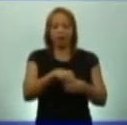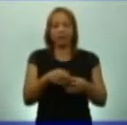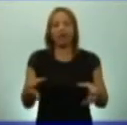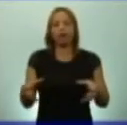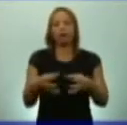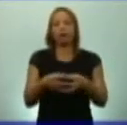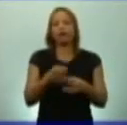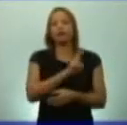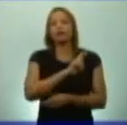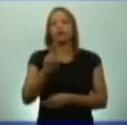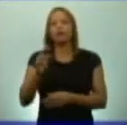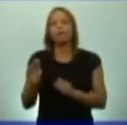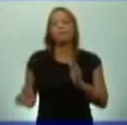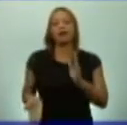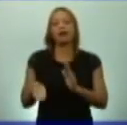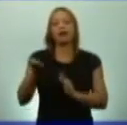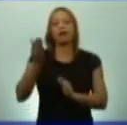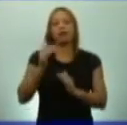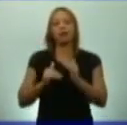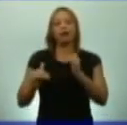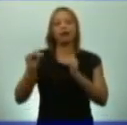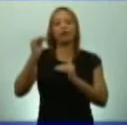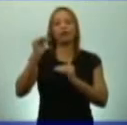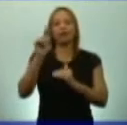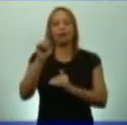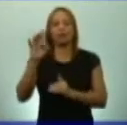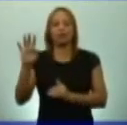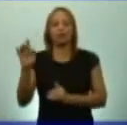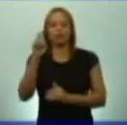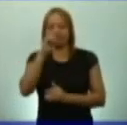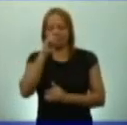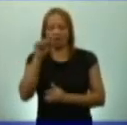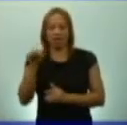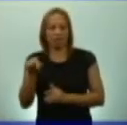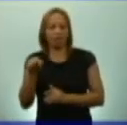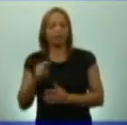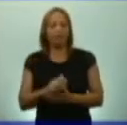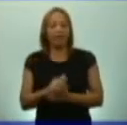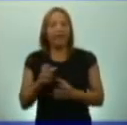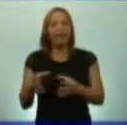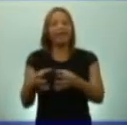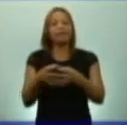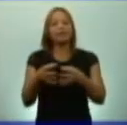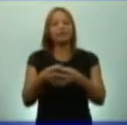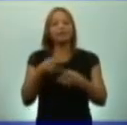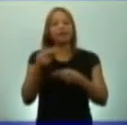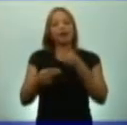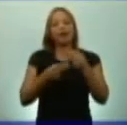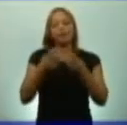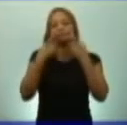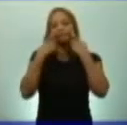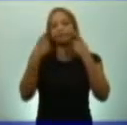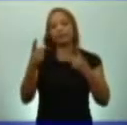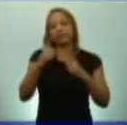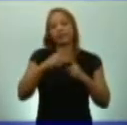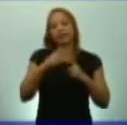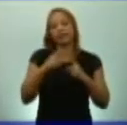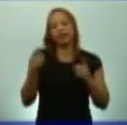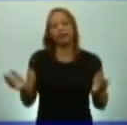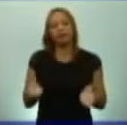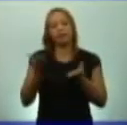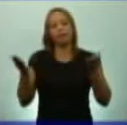revolucionarios mayores de 14 años. Esta organización realiza importantes tareas para el desarrollo